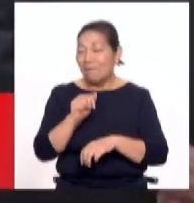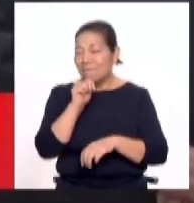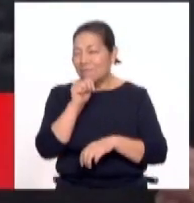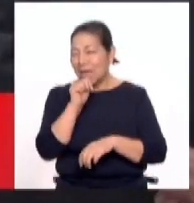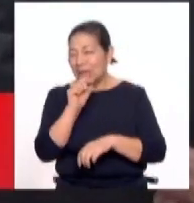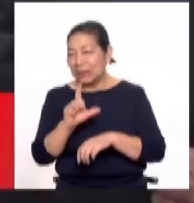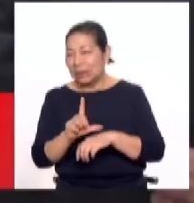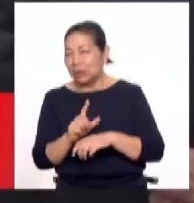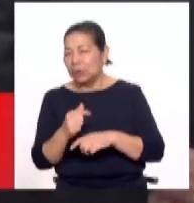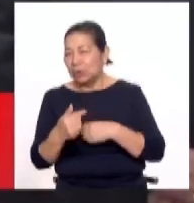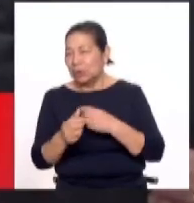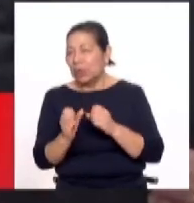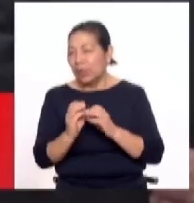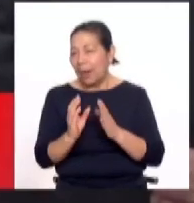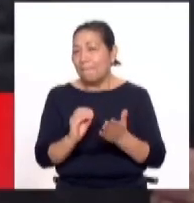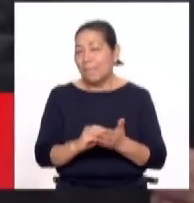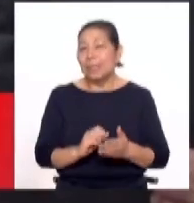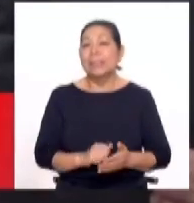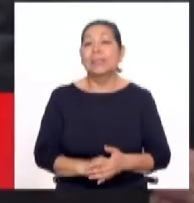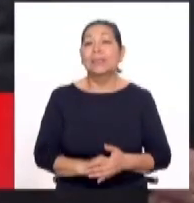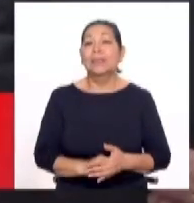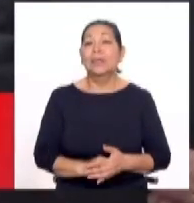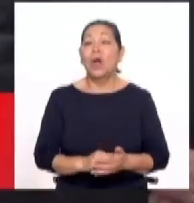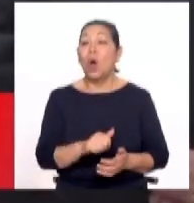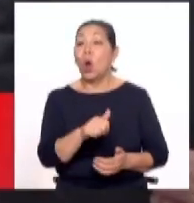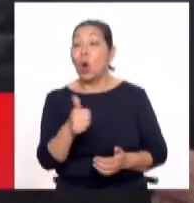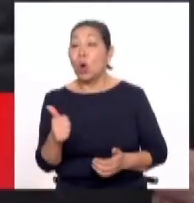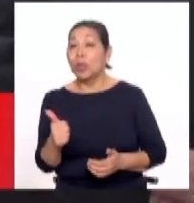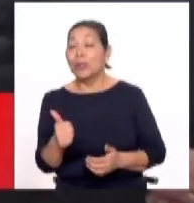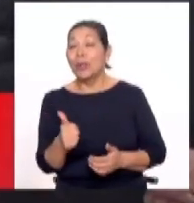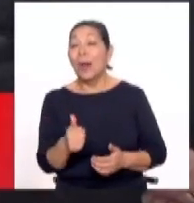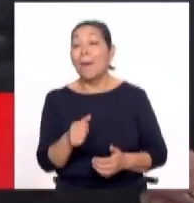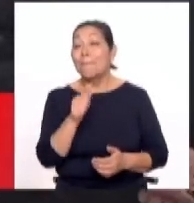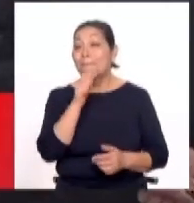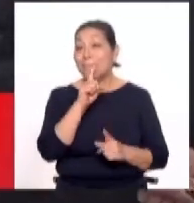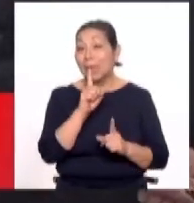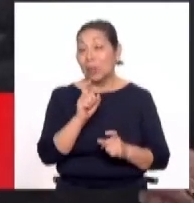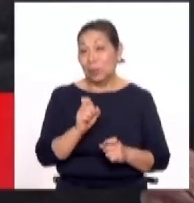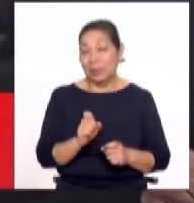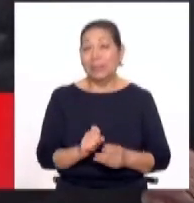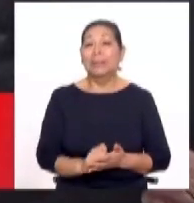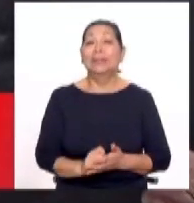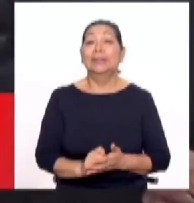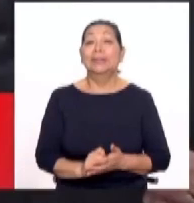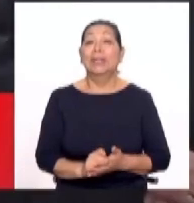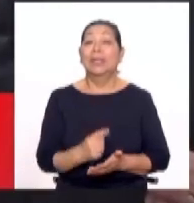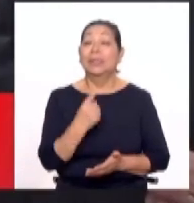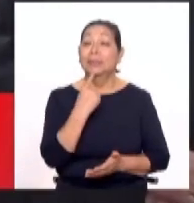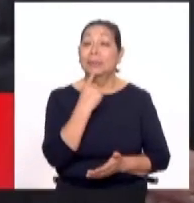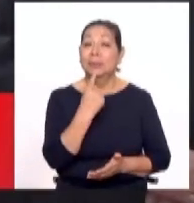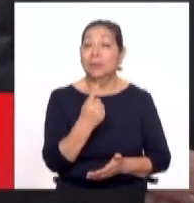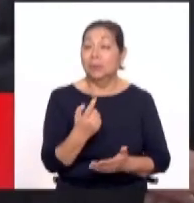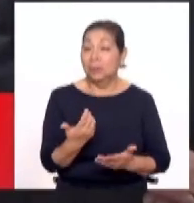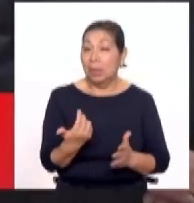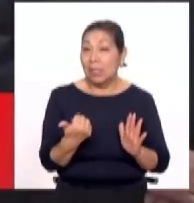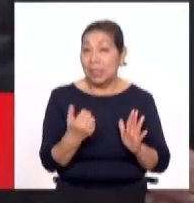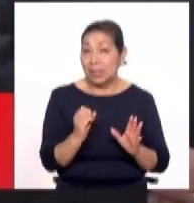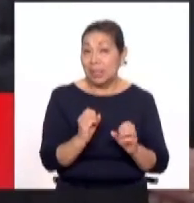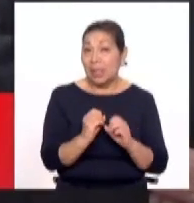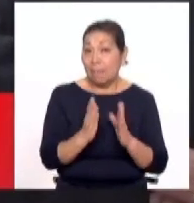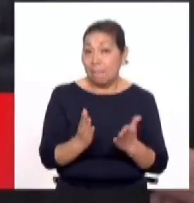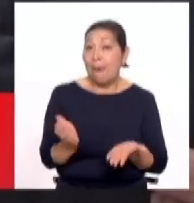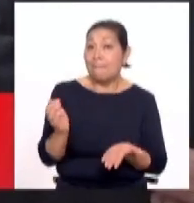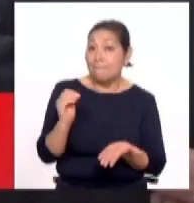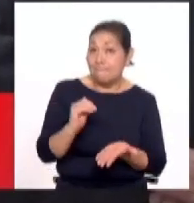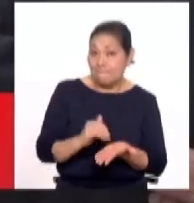tienen unos días más. Ministro, buenos días. Estamos en vivo para TV Perú. Precisamente reiterarle, entonces son 60